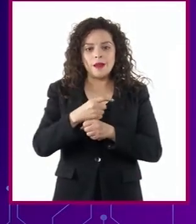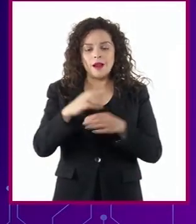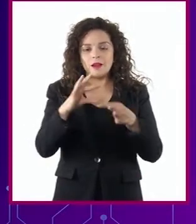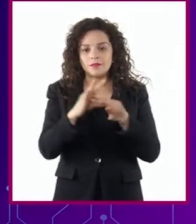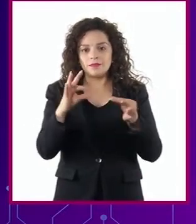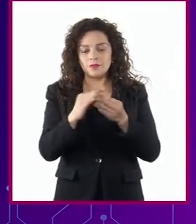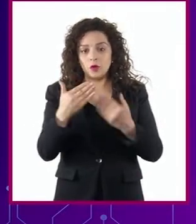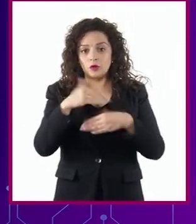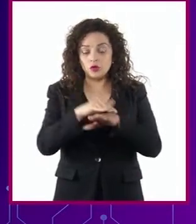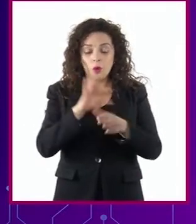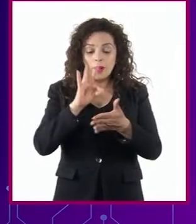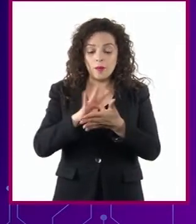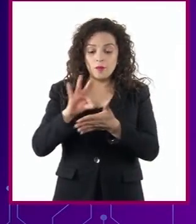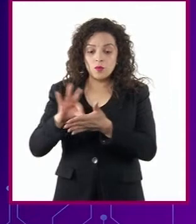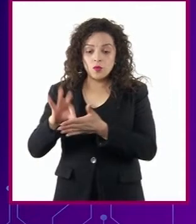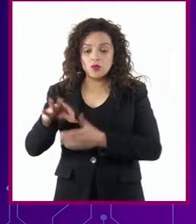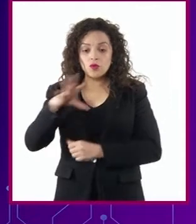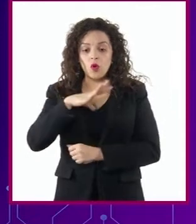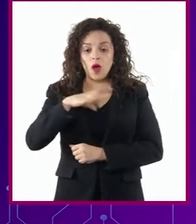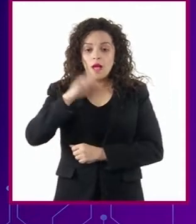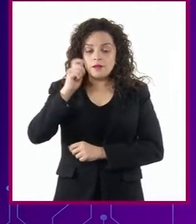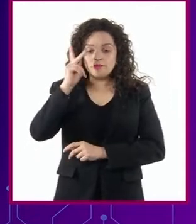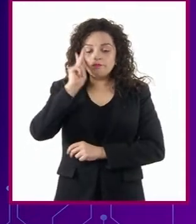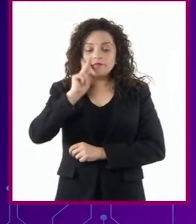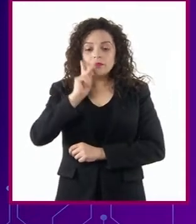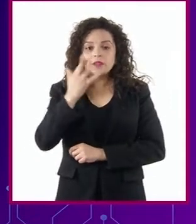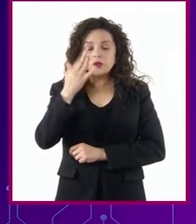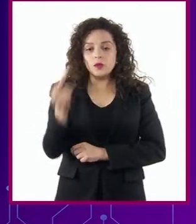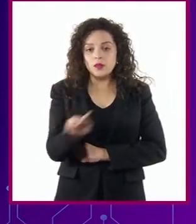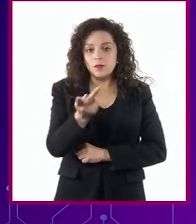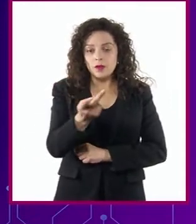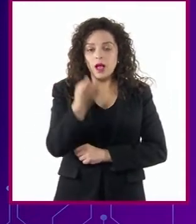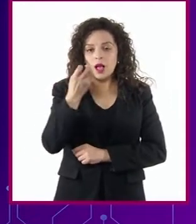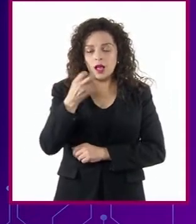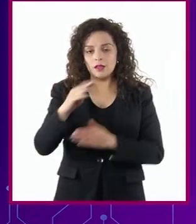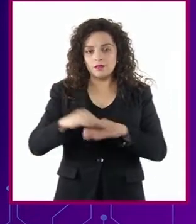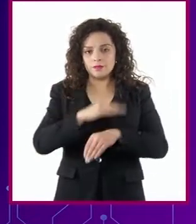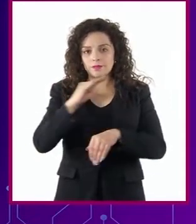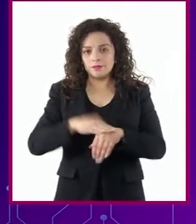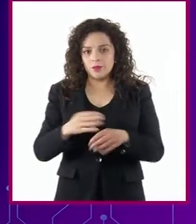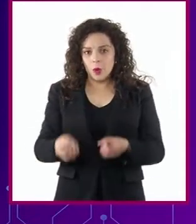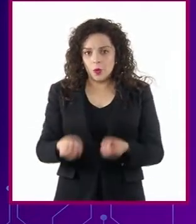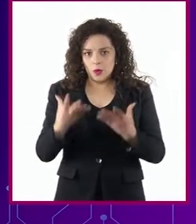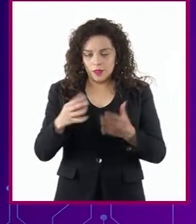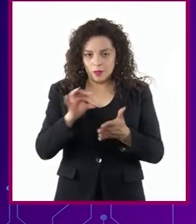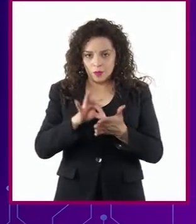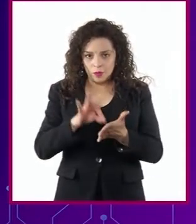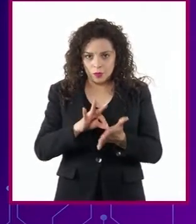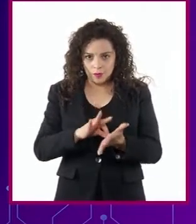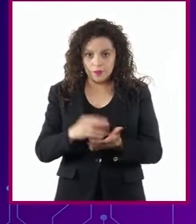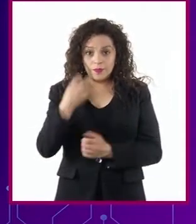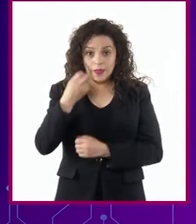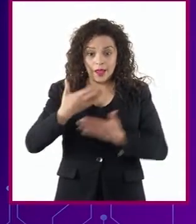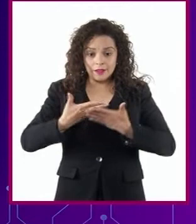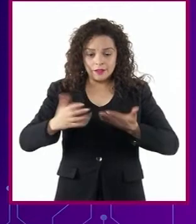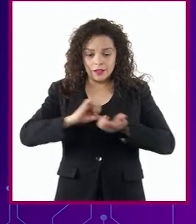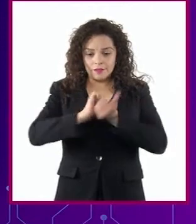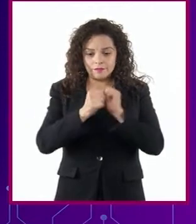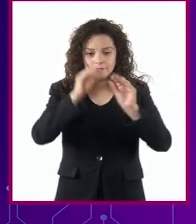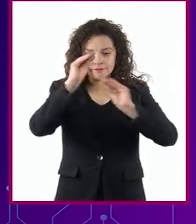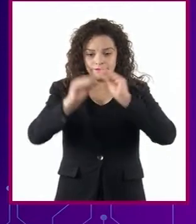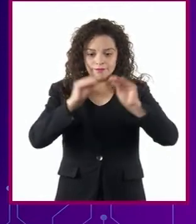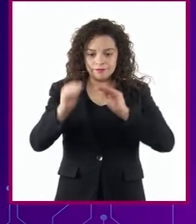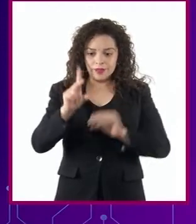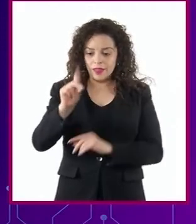los puntajes que se obtuvieron en una prueba de 50 preguntas. Ahora se va a proceder a leer e interpretar los datos de